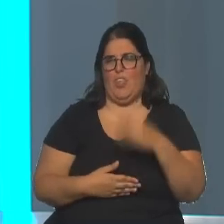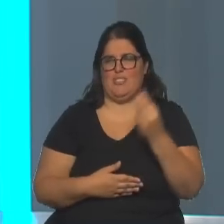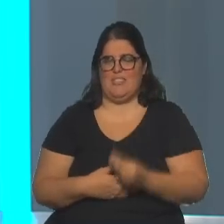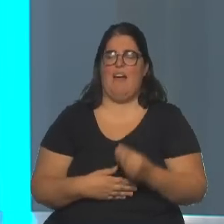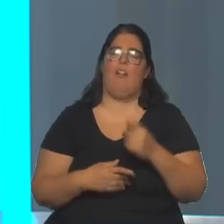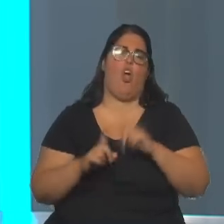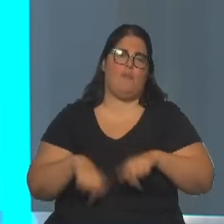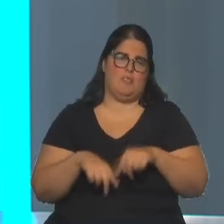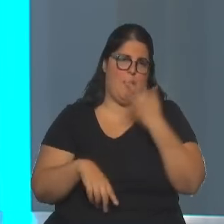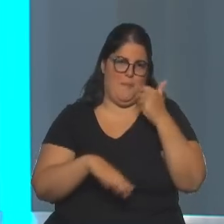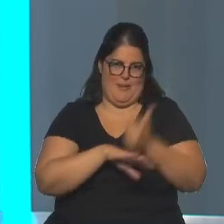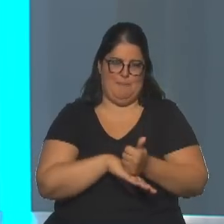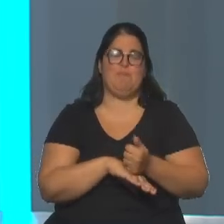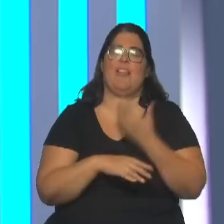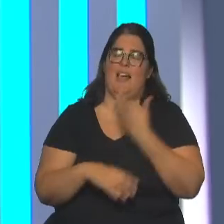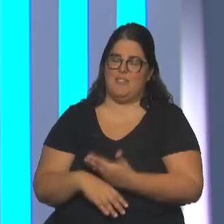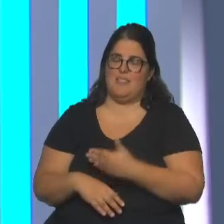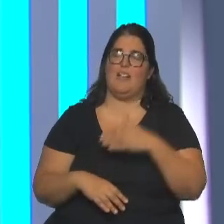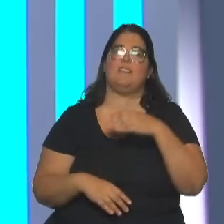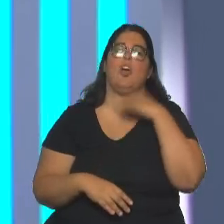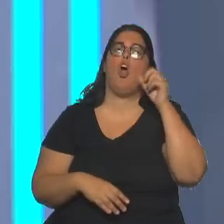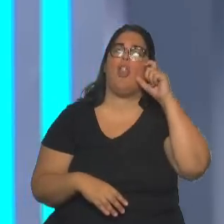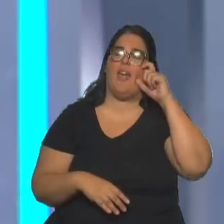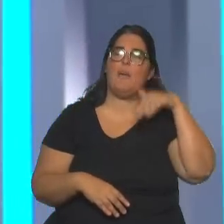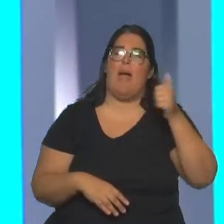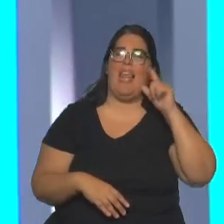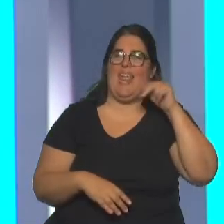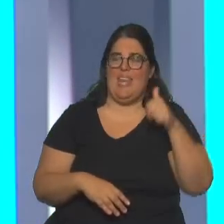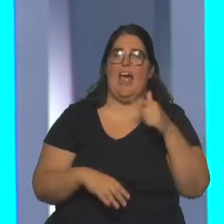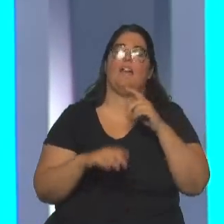sido un placer como siempre. Gracias. Jorge Malena, en esta edición de Televisión Pública Noticias Internacionales.